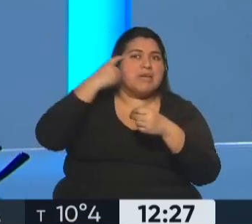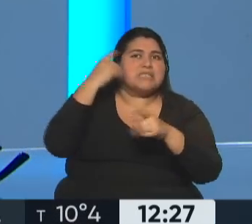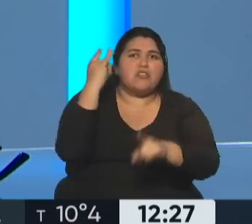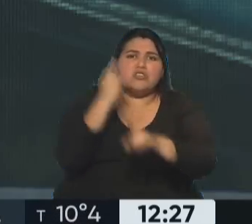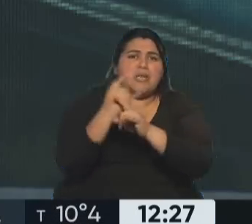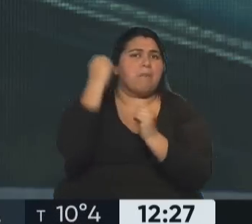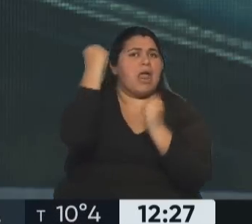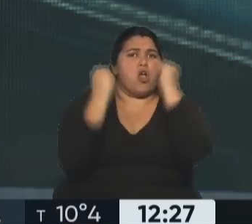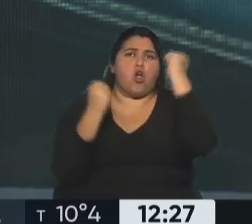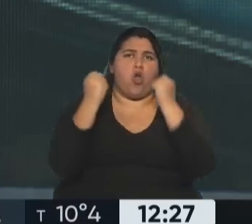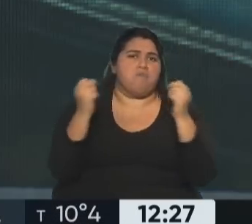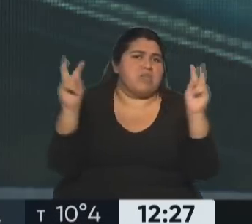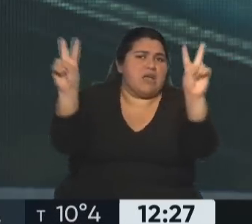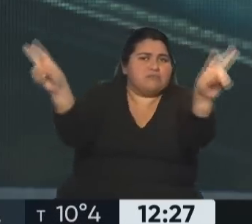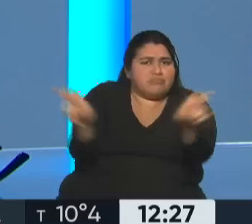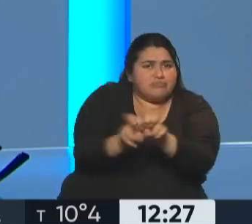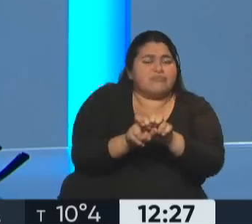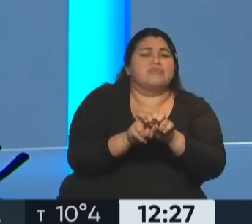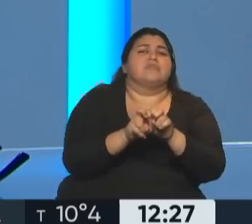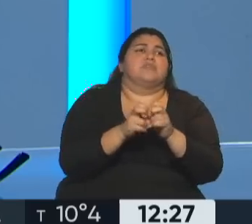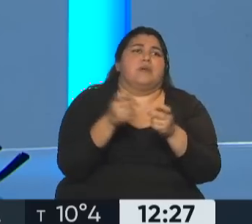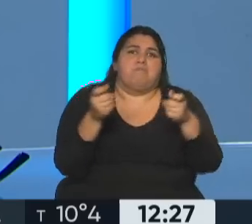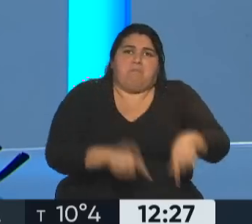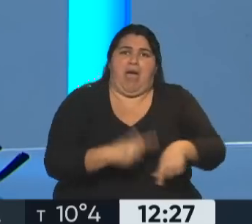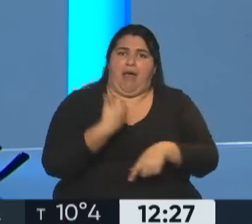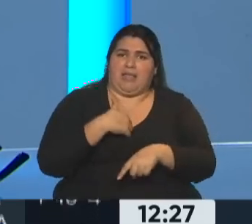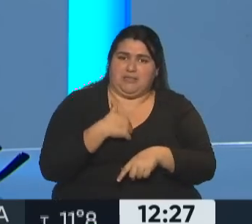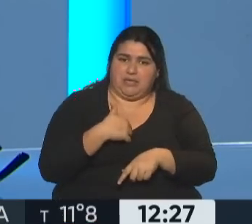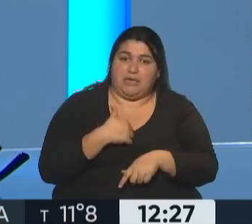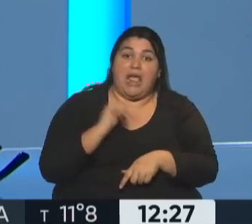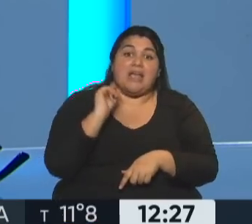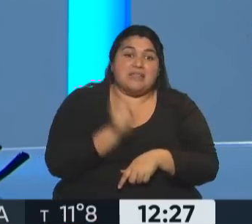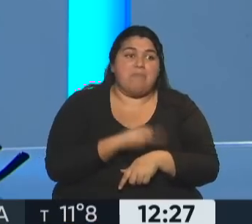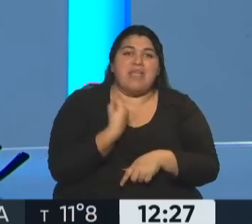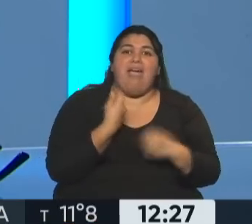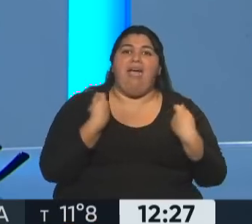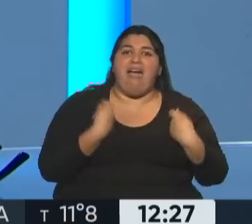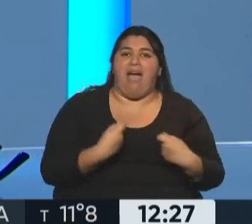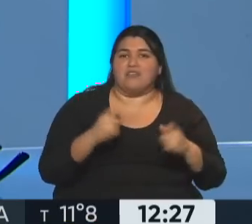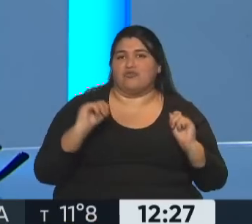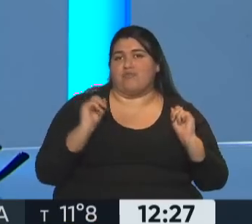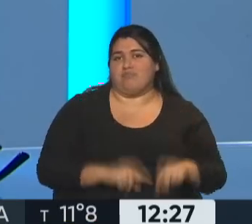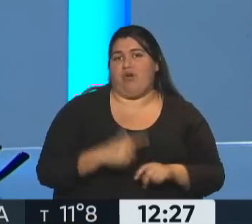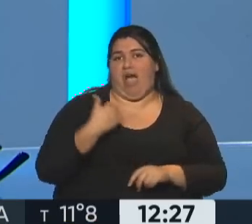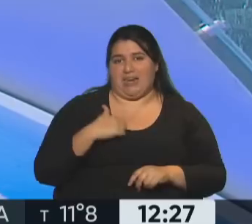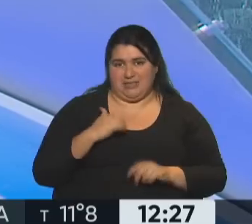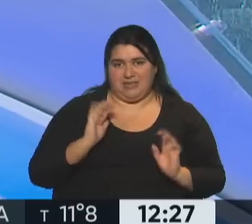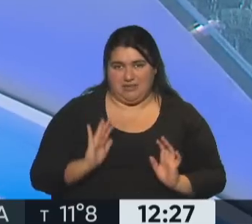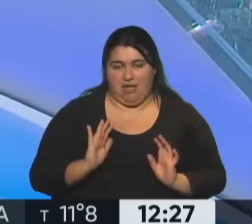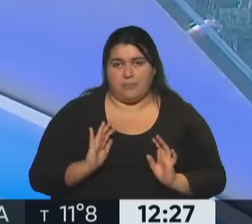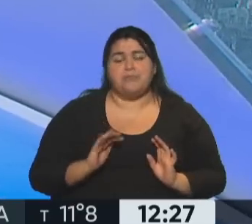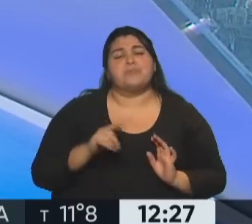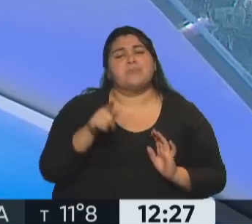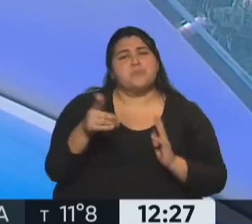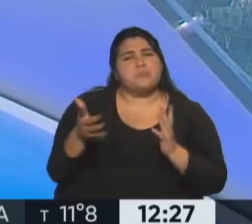negocio no sólo lo que es el ahorro claro lógico lo que esté importando recordemos tengo hablando de una cifra